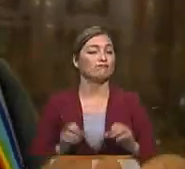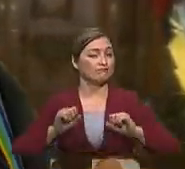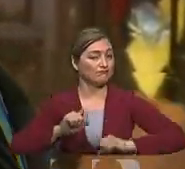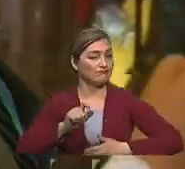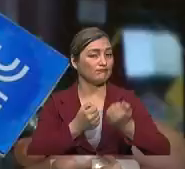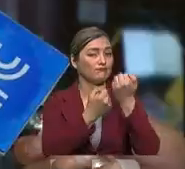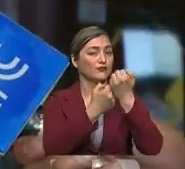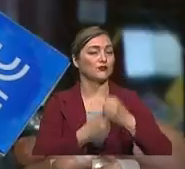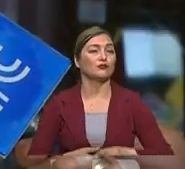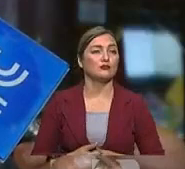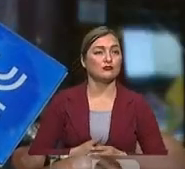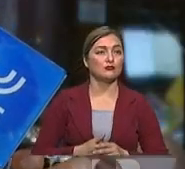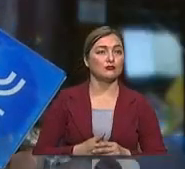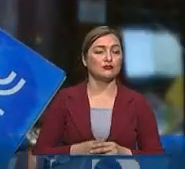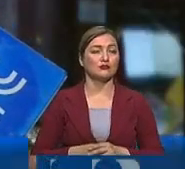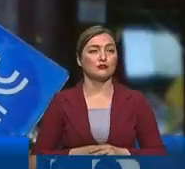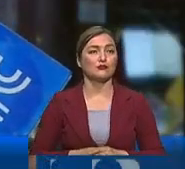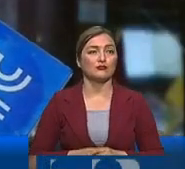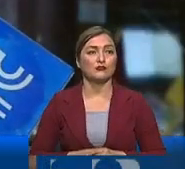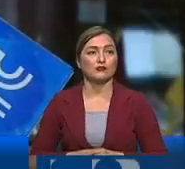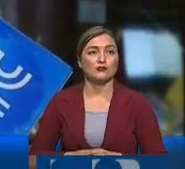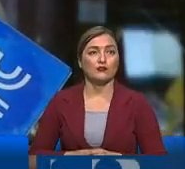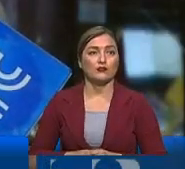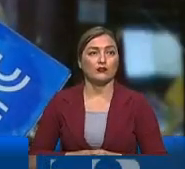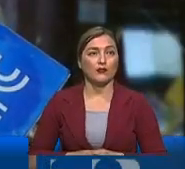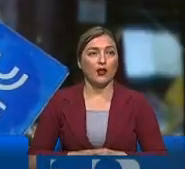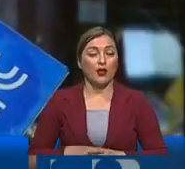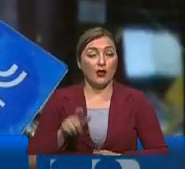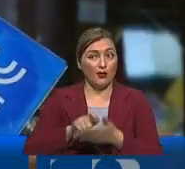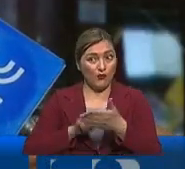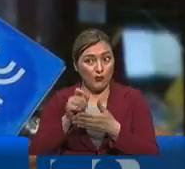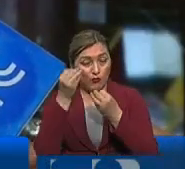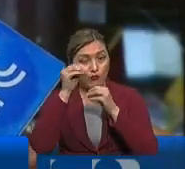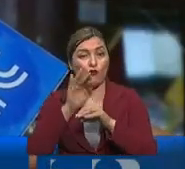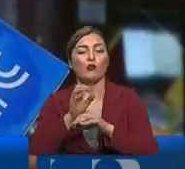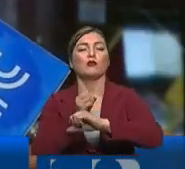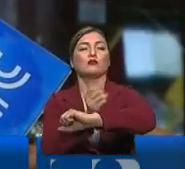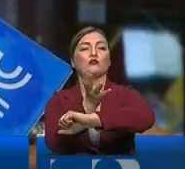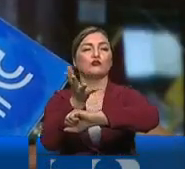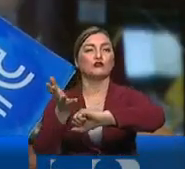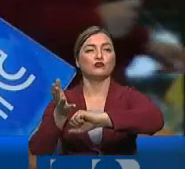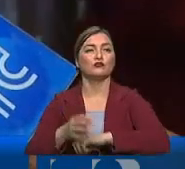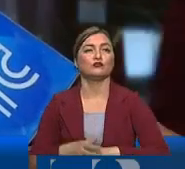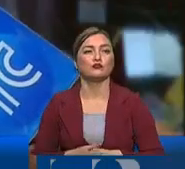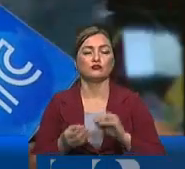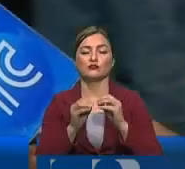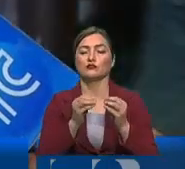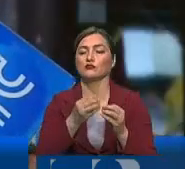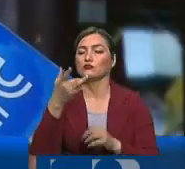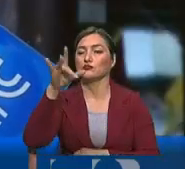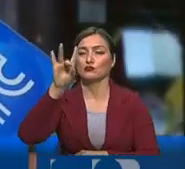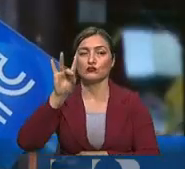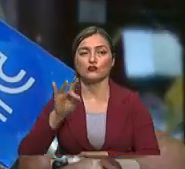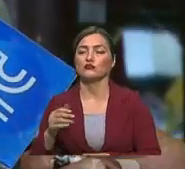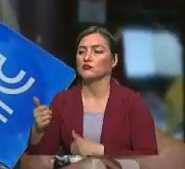van a apoyar. Nosotros vamos a aprobar el informe, pero con una recomendación de la bancada de